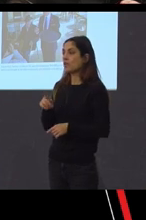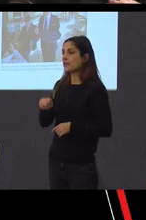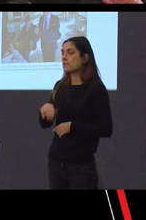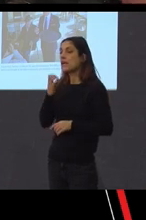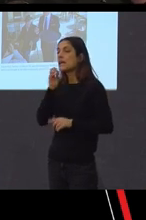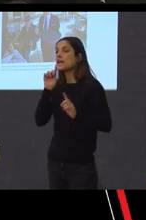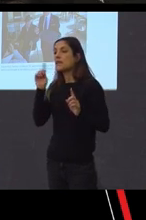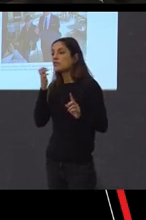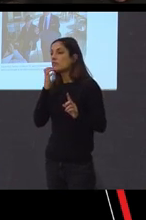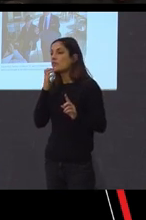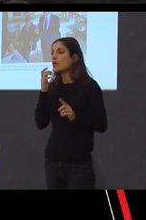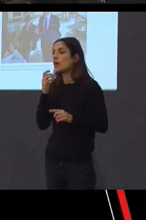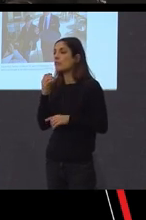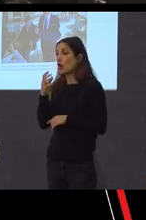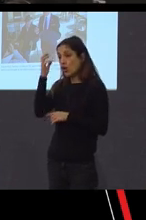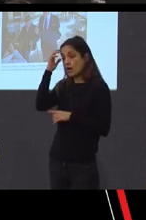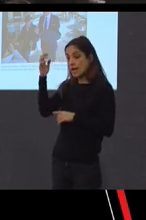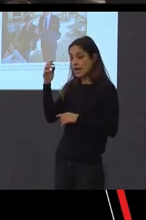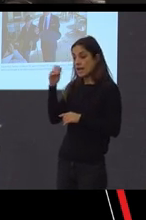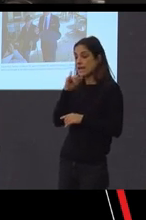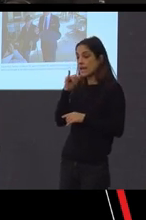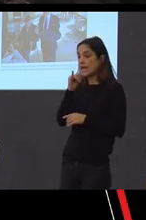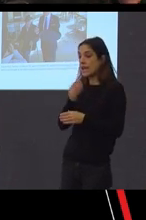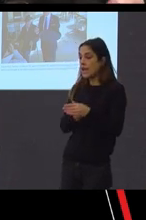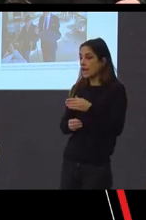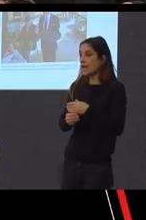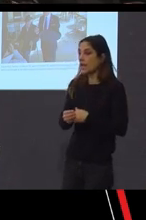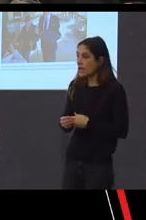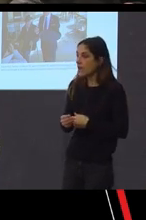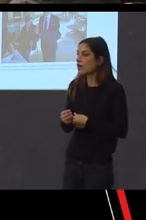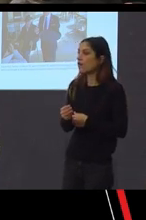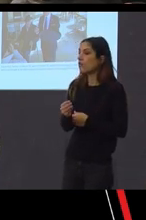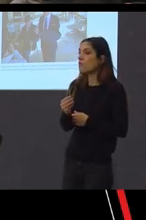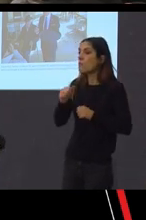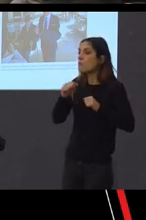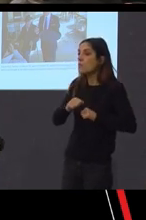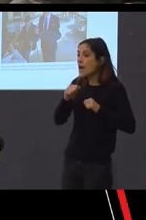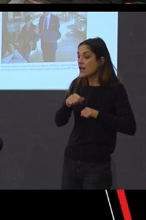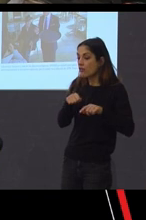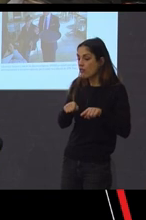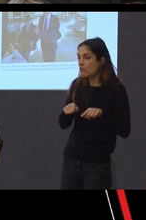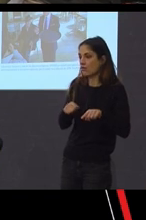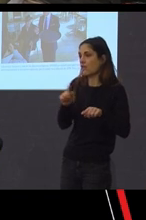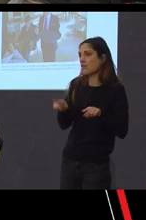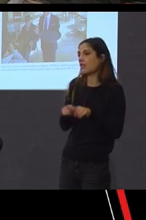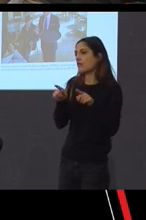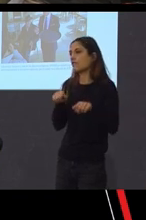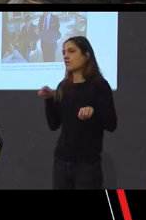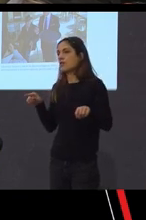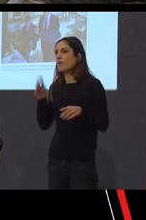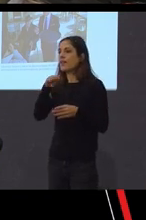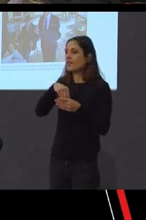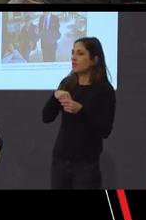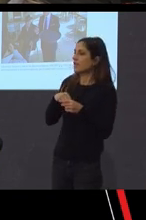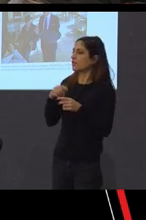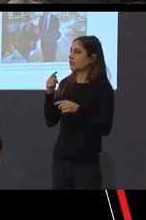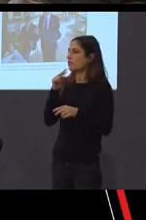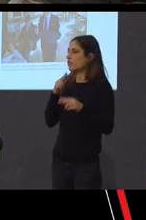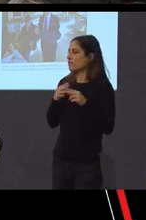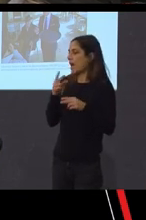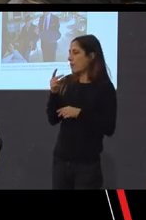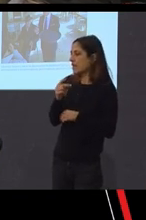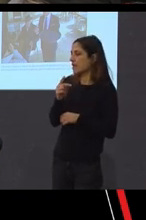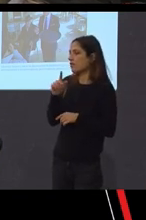varón máis bello que os fillos lexítimos. E este é o caso de Albert Solà, que é varón e é